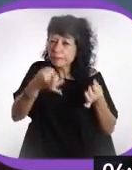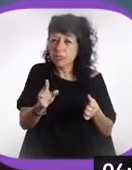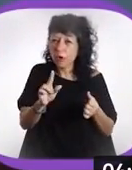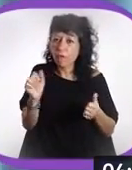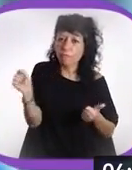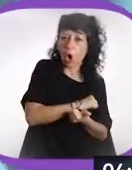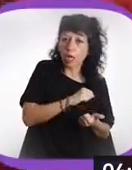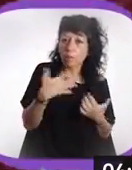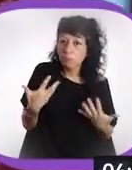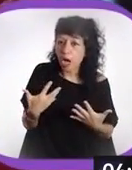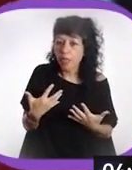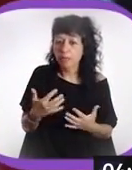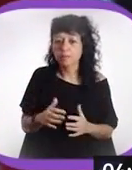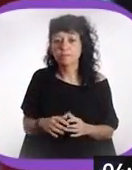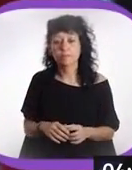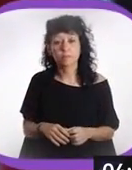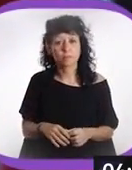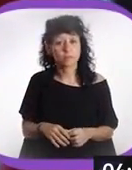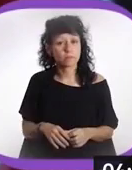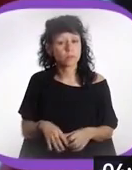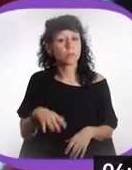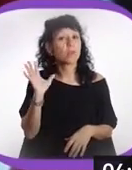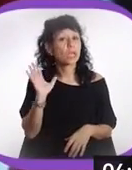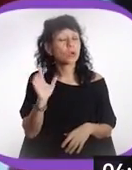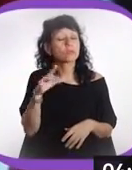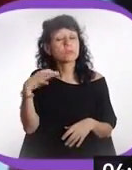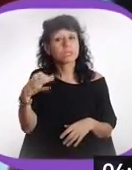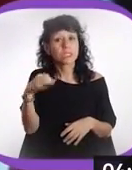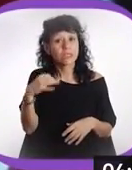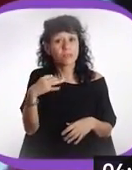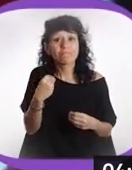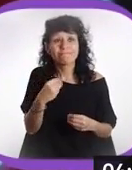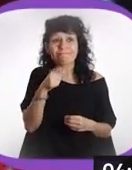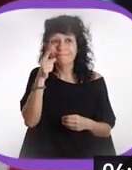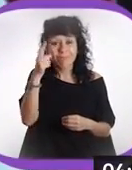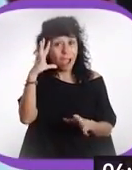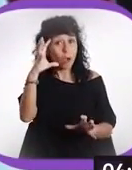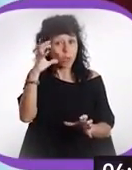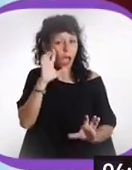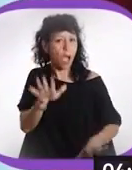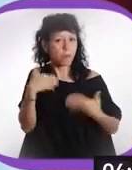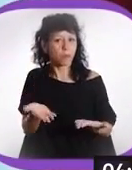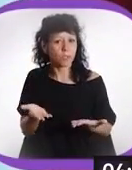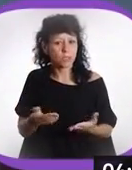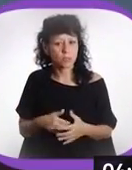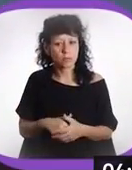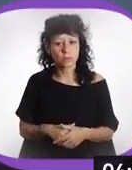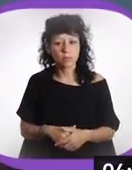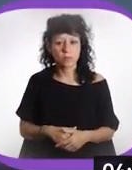sola hipótesis. ¡Claro que sí! Y debemos usar el conocimiento de Zeke antes de que eso pase. ¡Claro que sí!